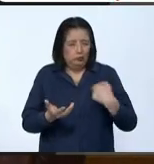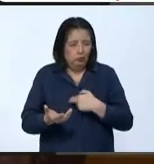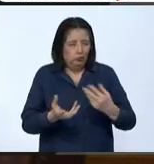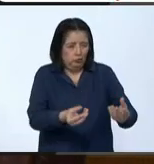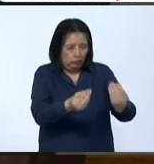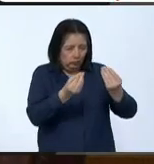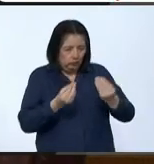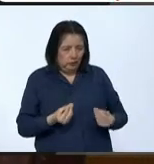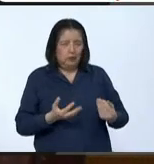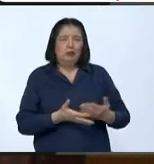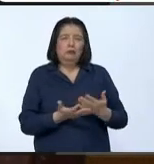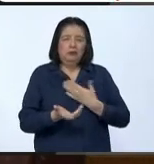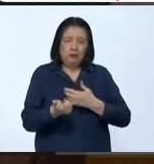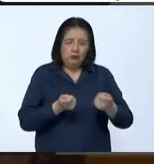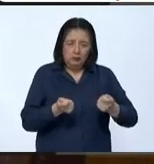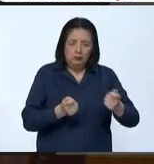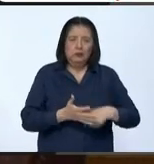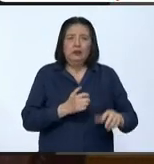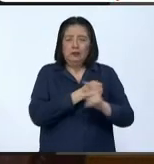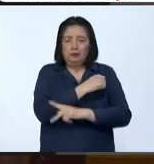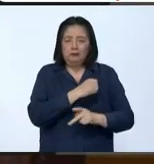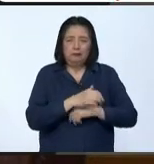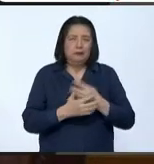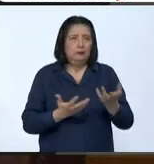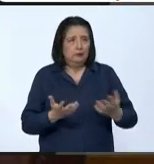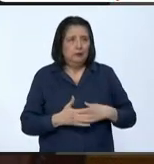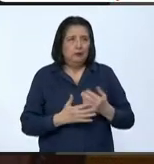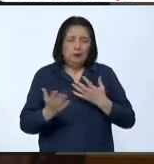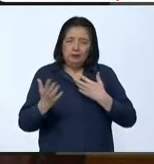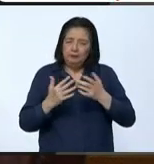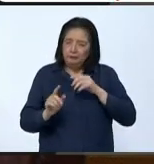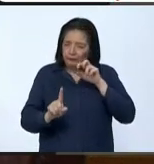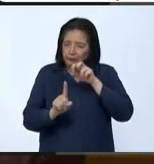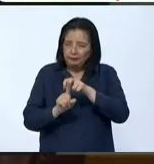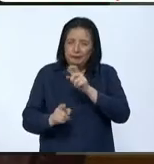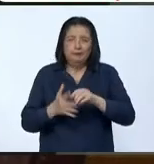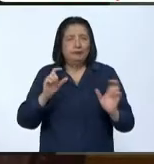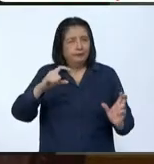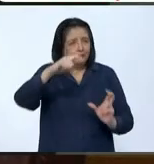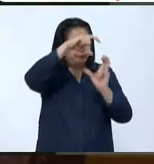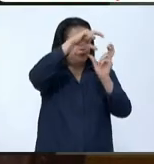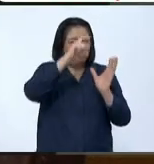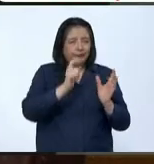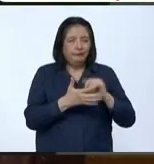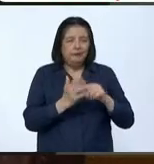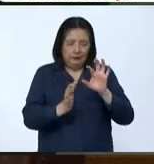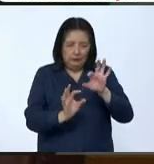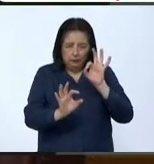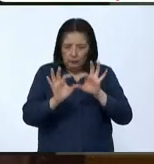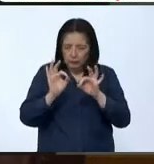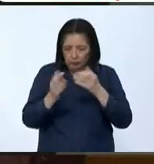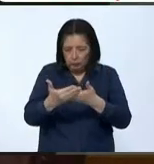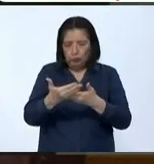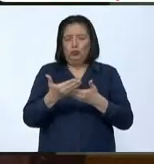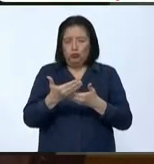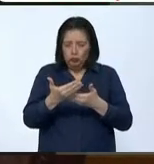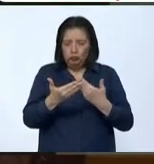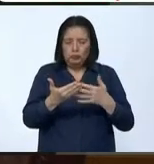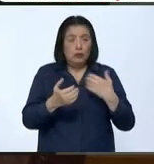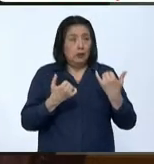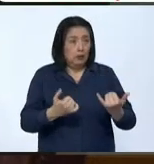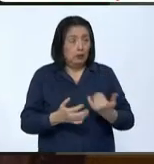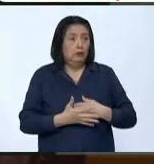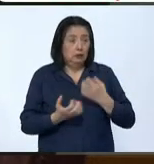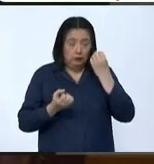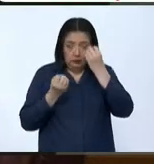el país me he referido a los agraviantes hallazgos de la contraloría general de la república doy cuenta